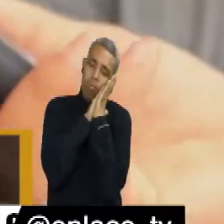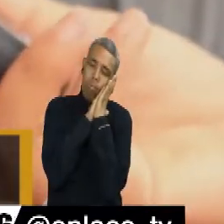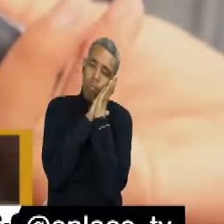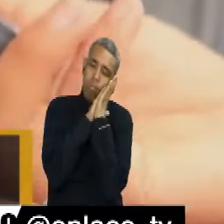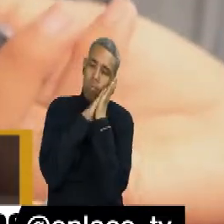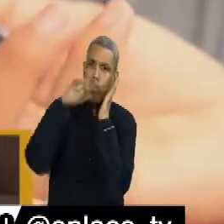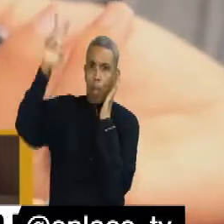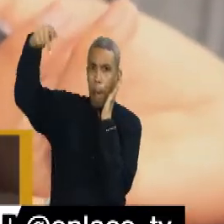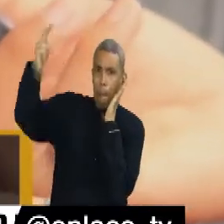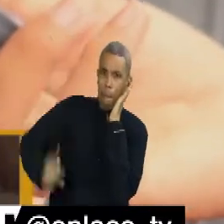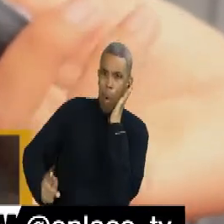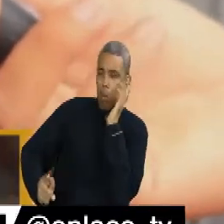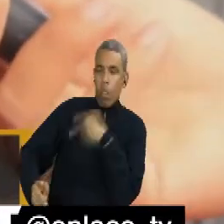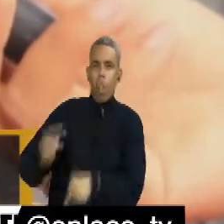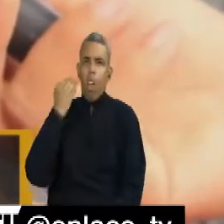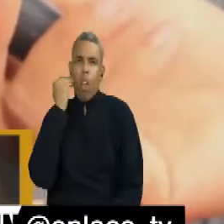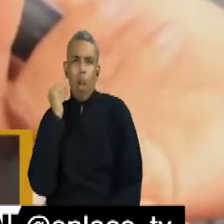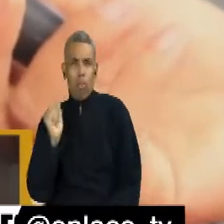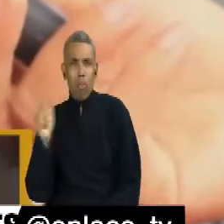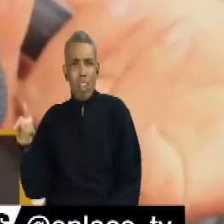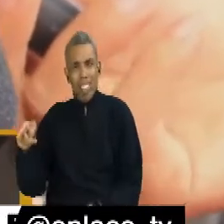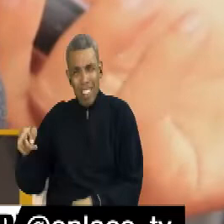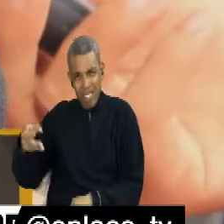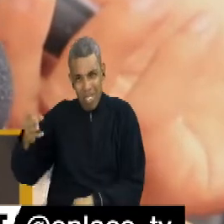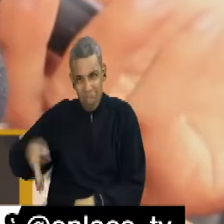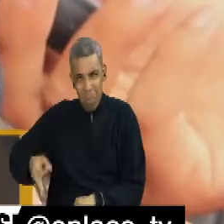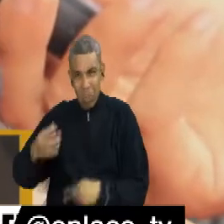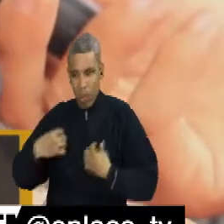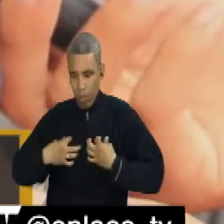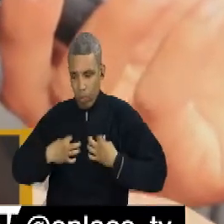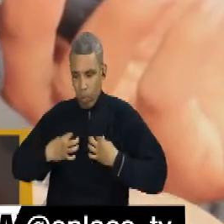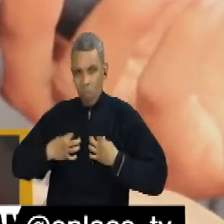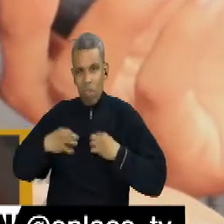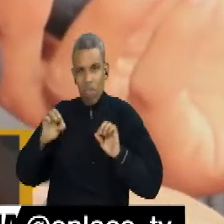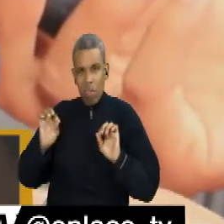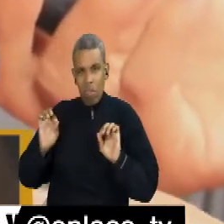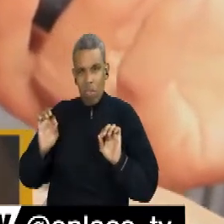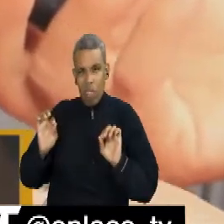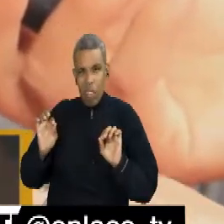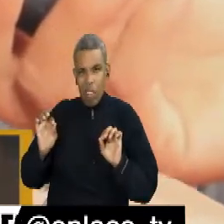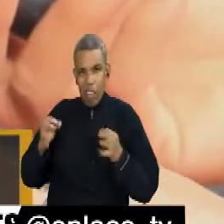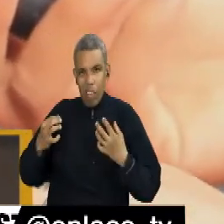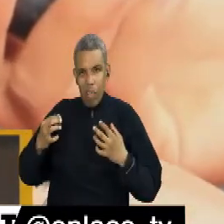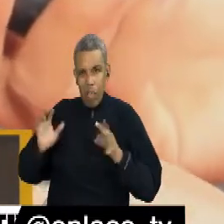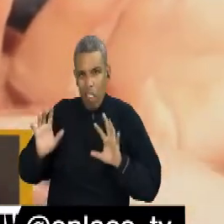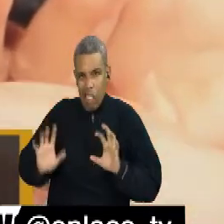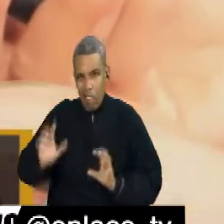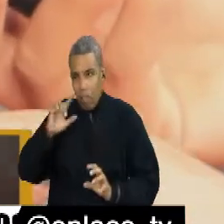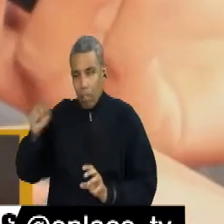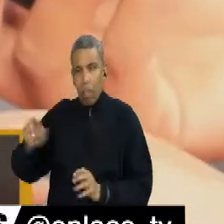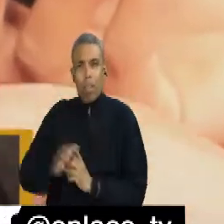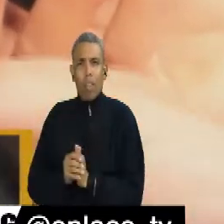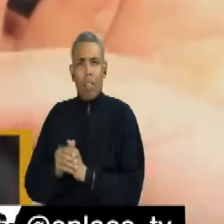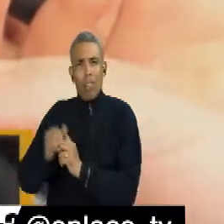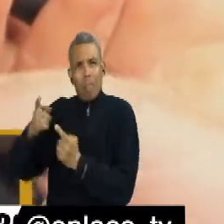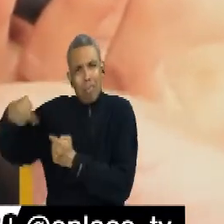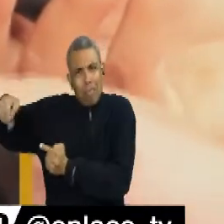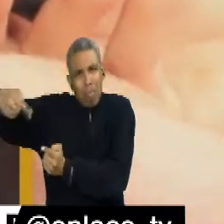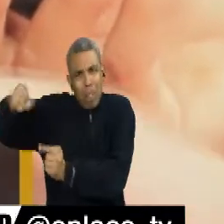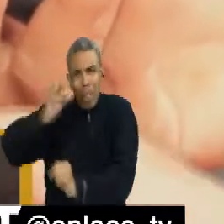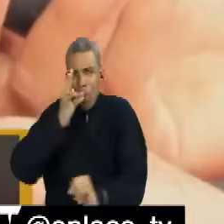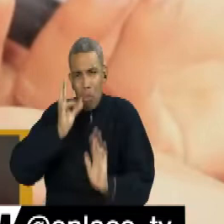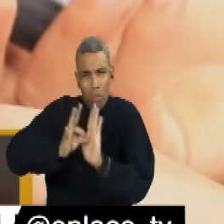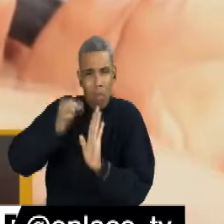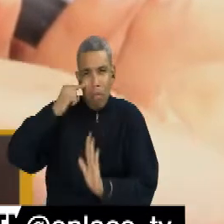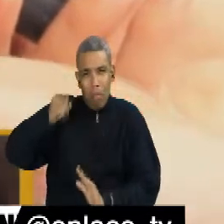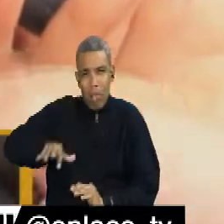tipo 6:30 de la mañana, yo me encontraba durmiendo. Debido a los gritos, una persona no sabía quién era una